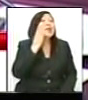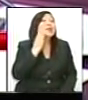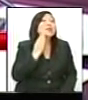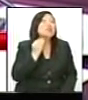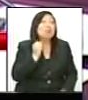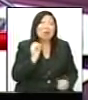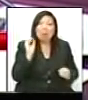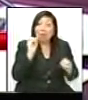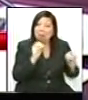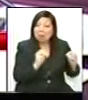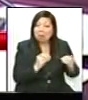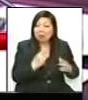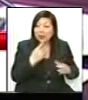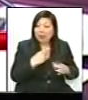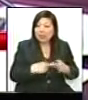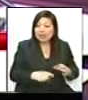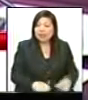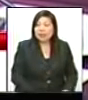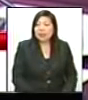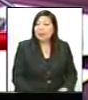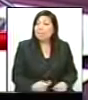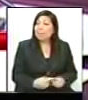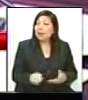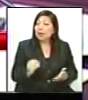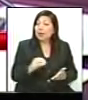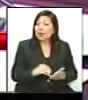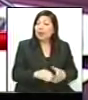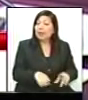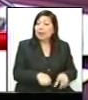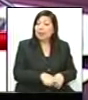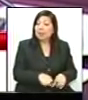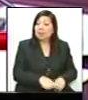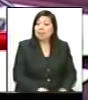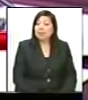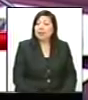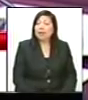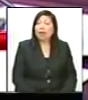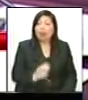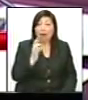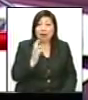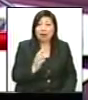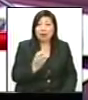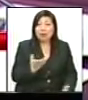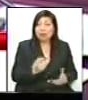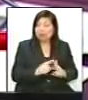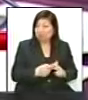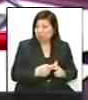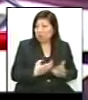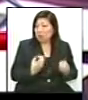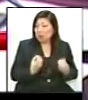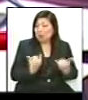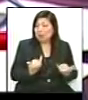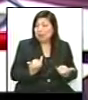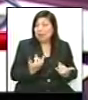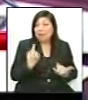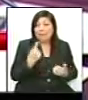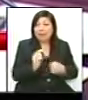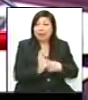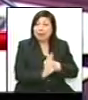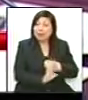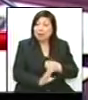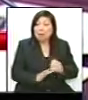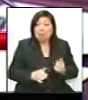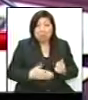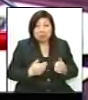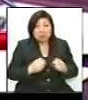los aportes que puedan hacer. Pero adicionalmente también creo que una iniciativa como esta para garantizar que